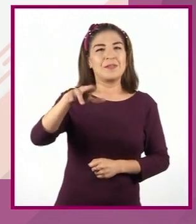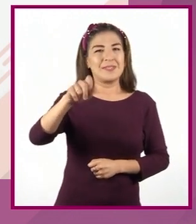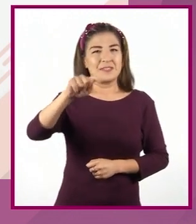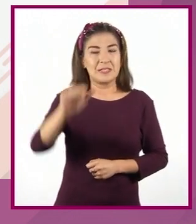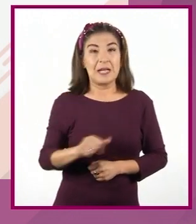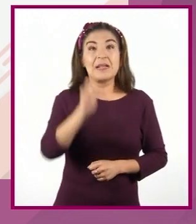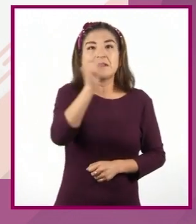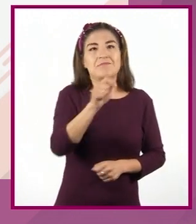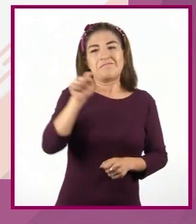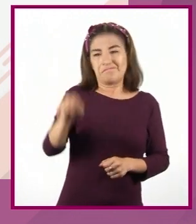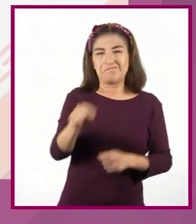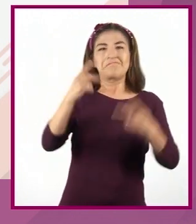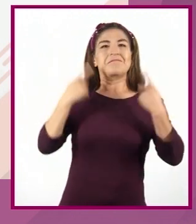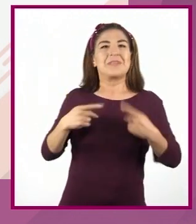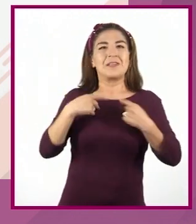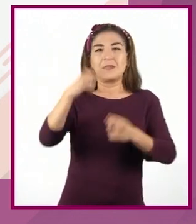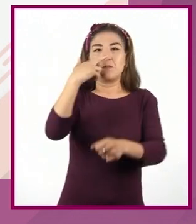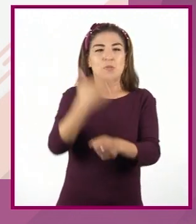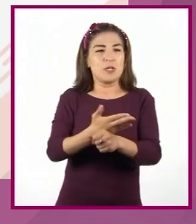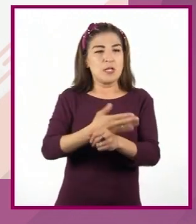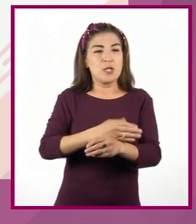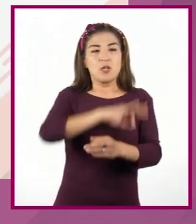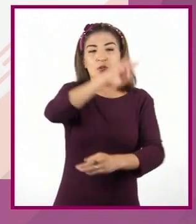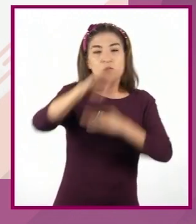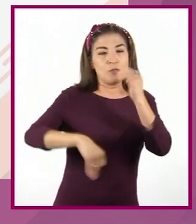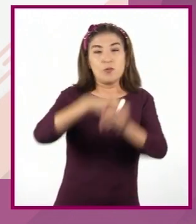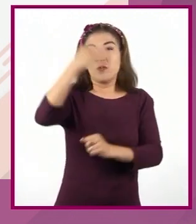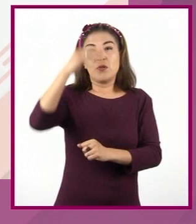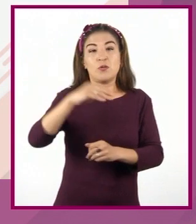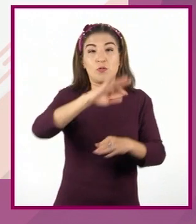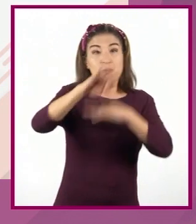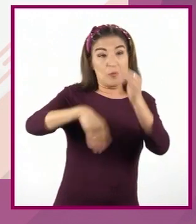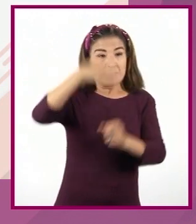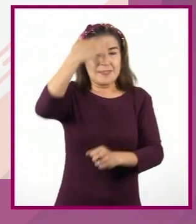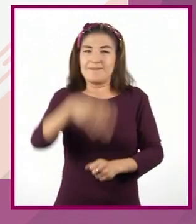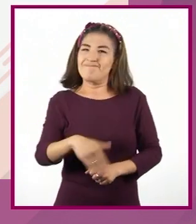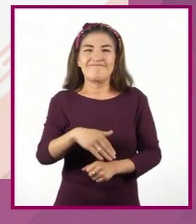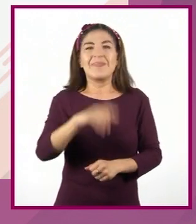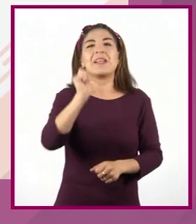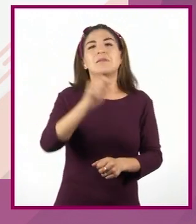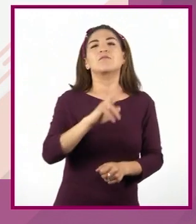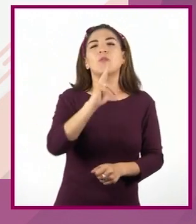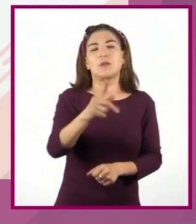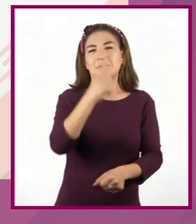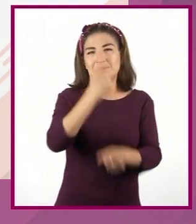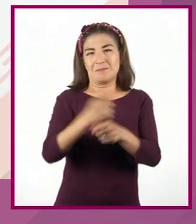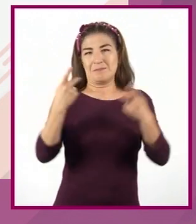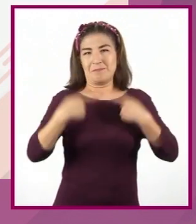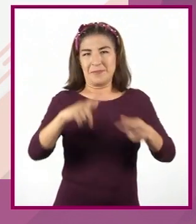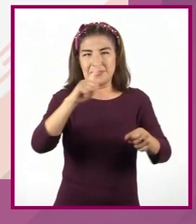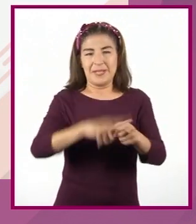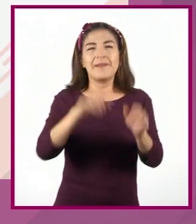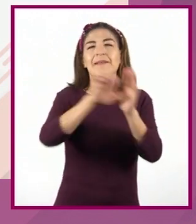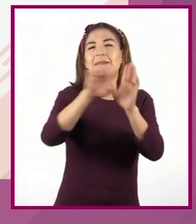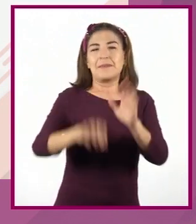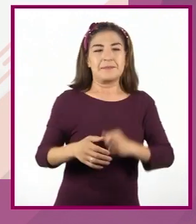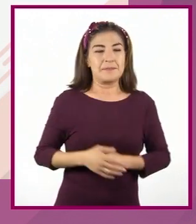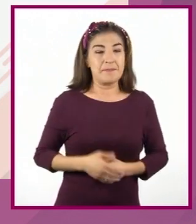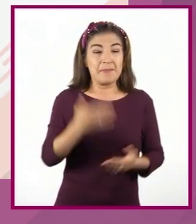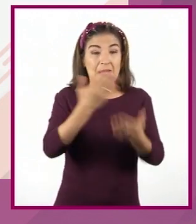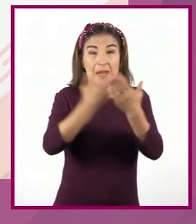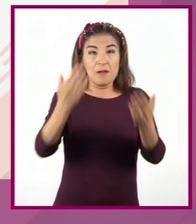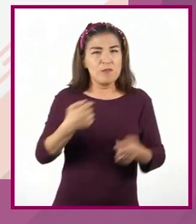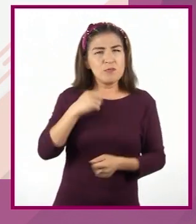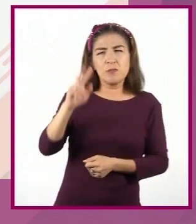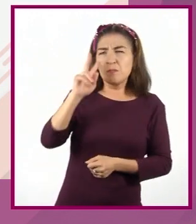recae la historia. No sabe todo y en general usa la voz en primera persona. Ejemplo. Ahora que escucho a